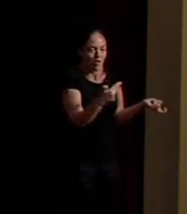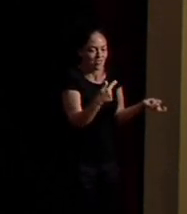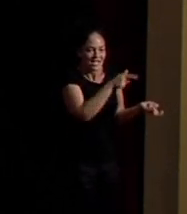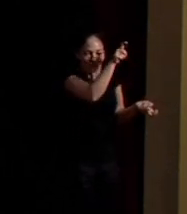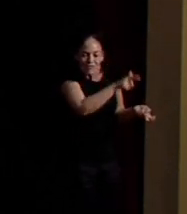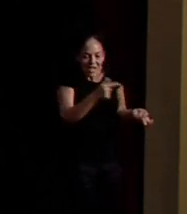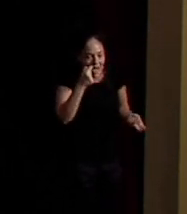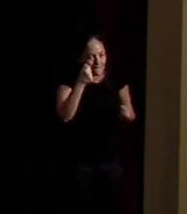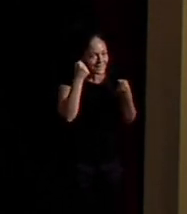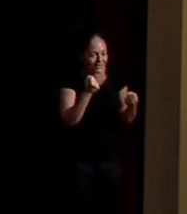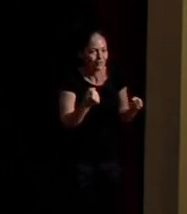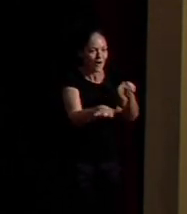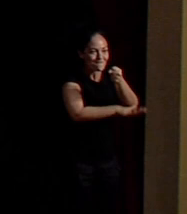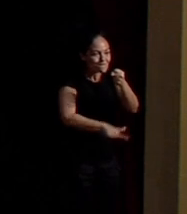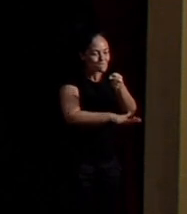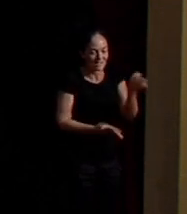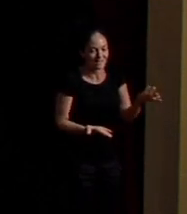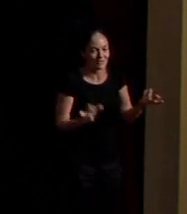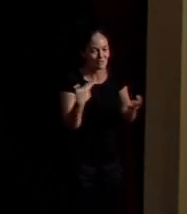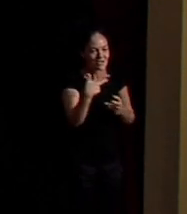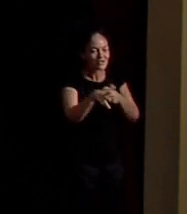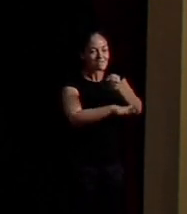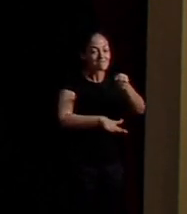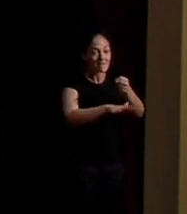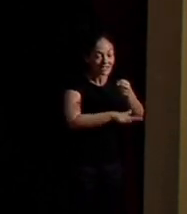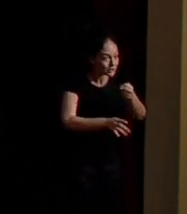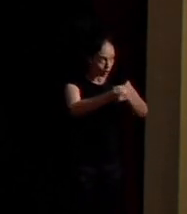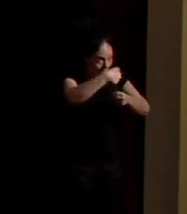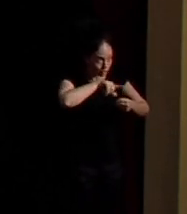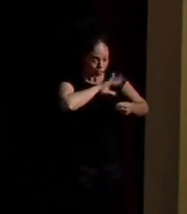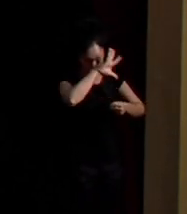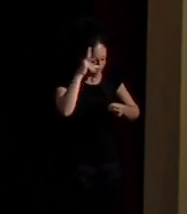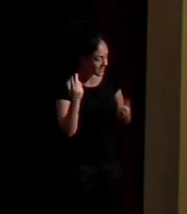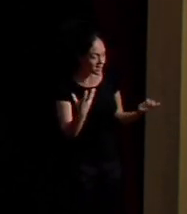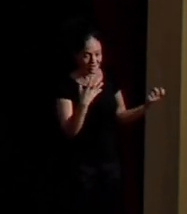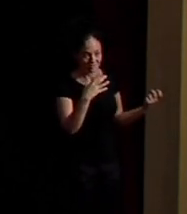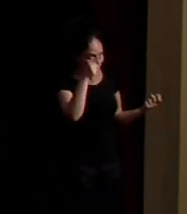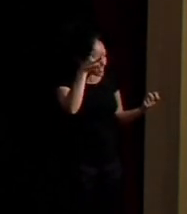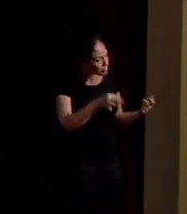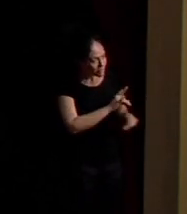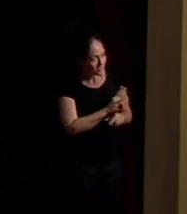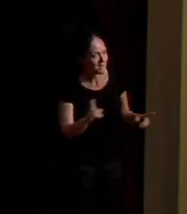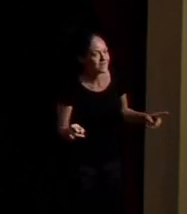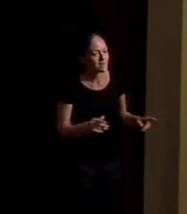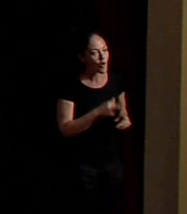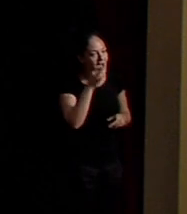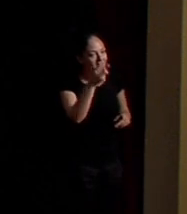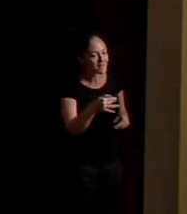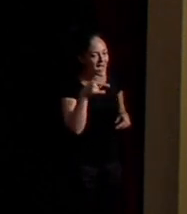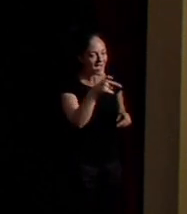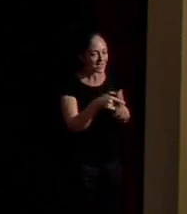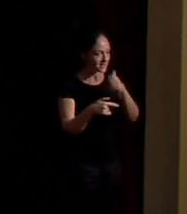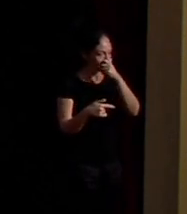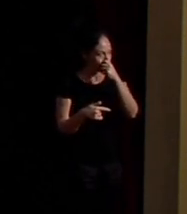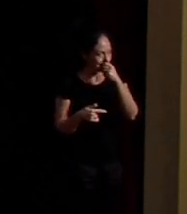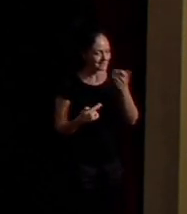derechos fundamentales. Derechos que no hay que perder de vista, que no solamente tienen una dimensión subjetiva, es decir,